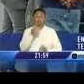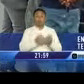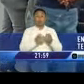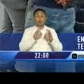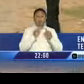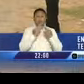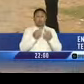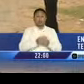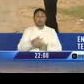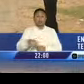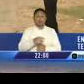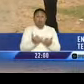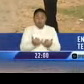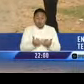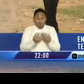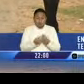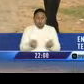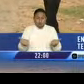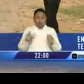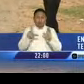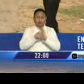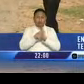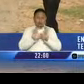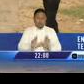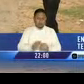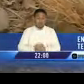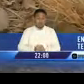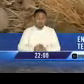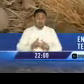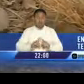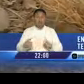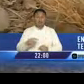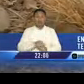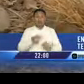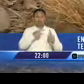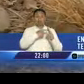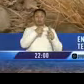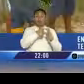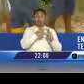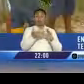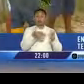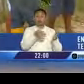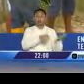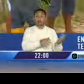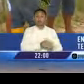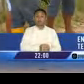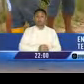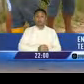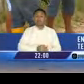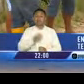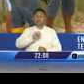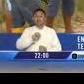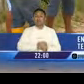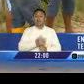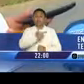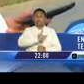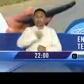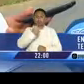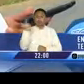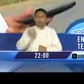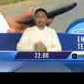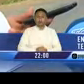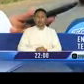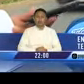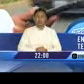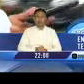que pretendían solucionar por la vía legal, pero terminó con el asesinato de dos ciudadanas, con disparos casi a quemarropa.